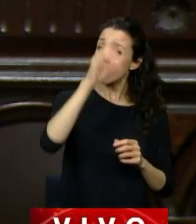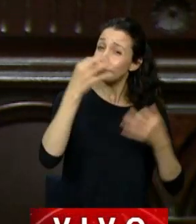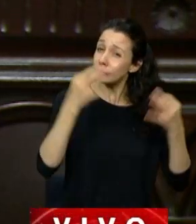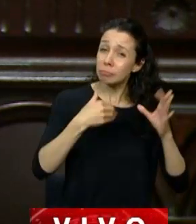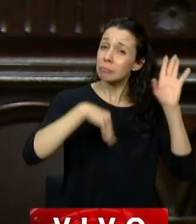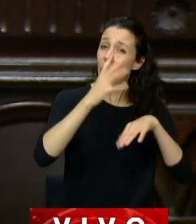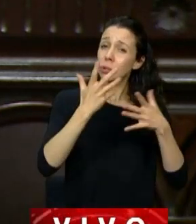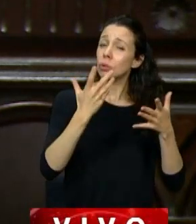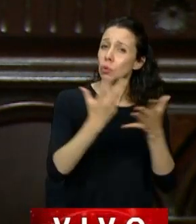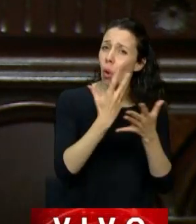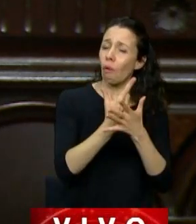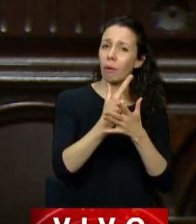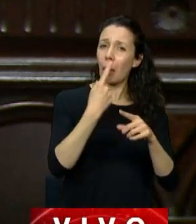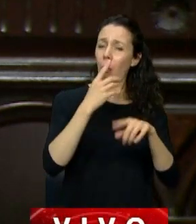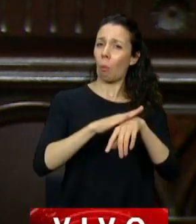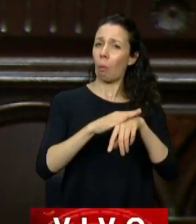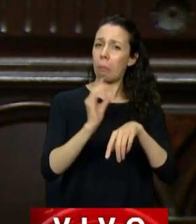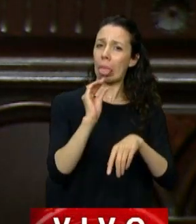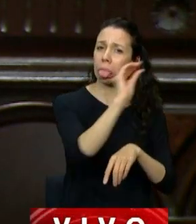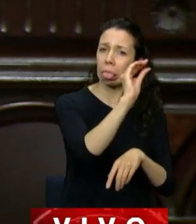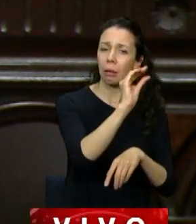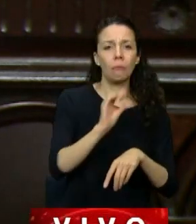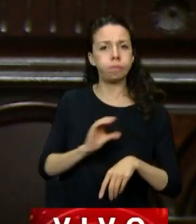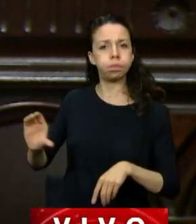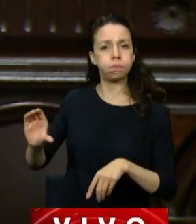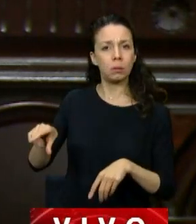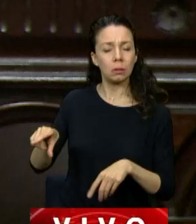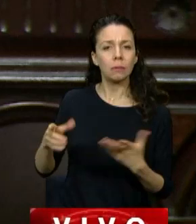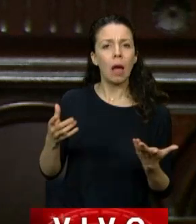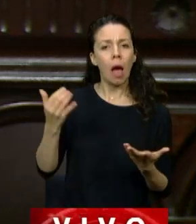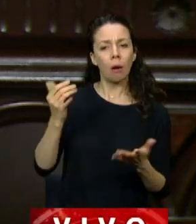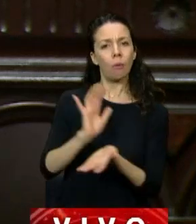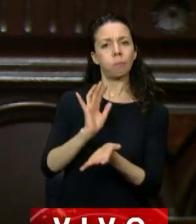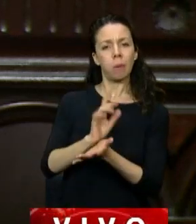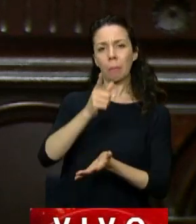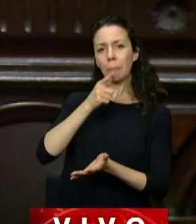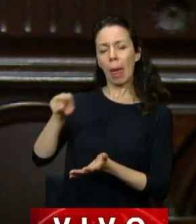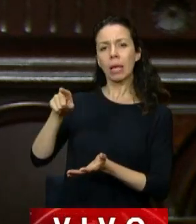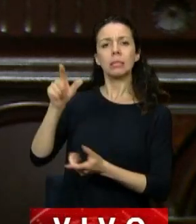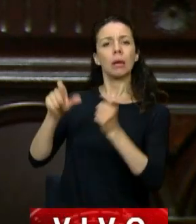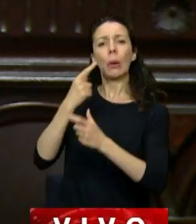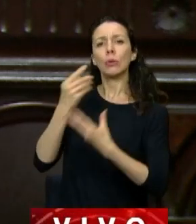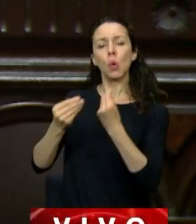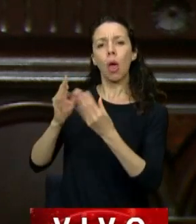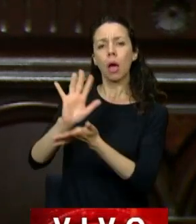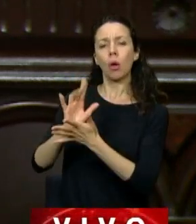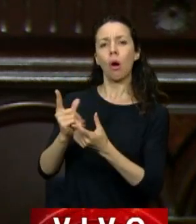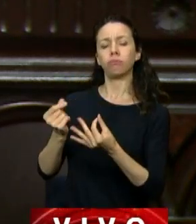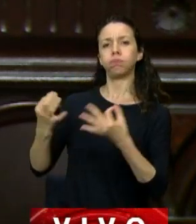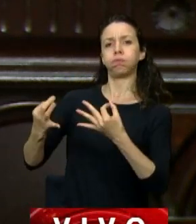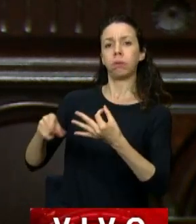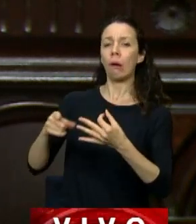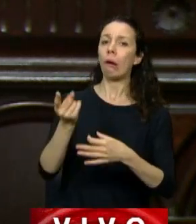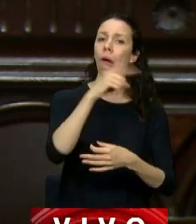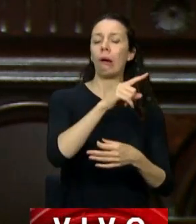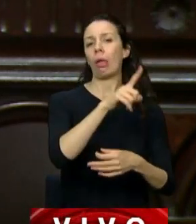sufrimos este tipo de cosas. Y ahí vemos que hay ciudadanos de primera y ciudadanos de segunda, la cual lo venimos reclamando desde hace